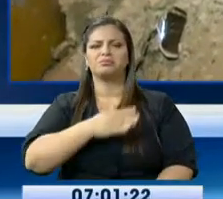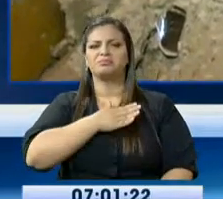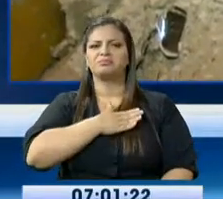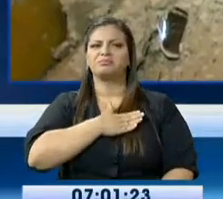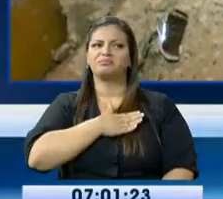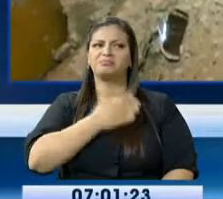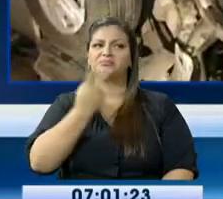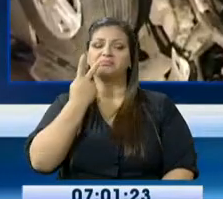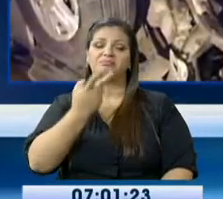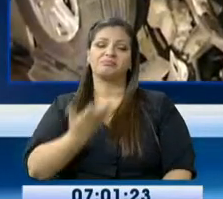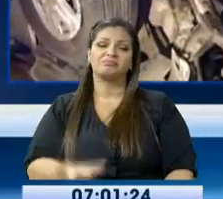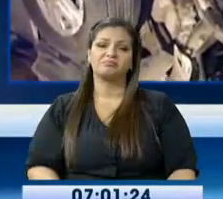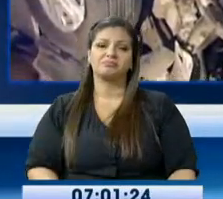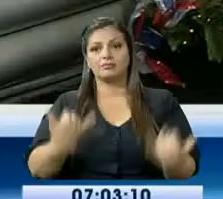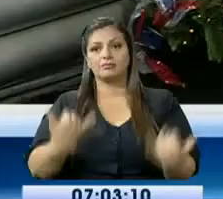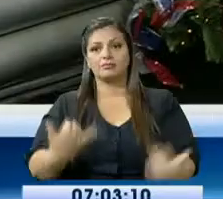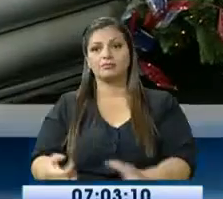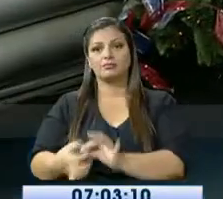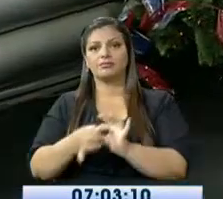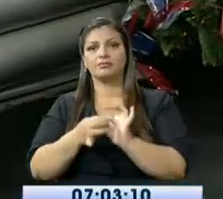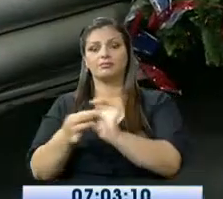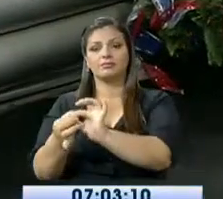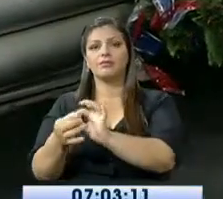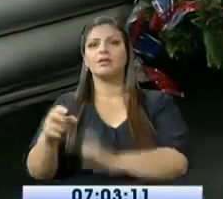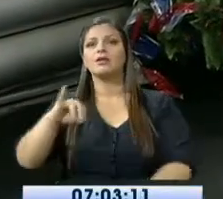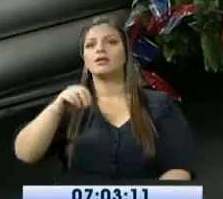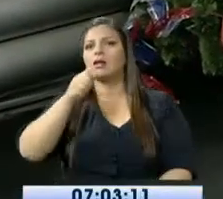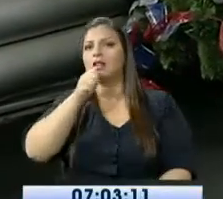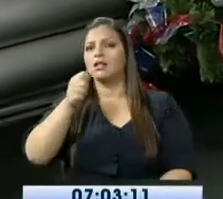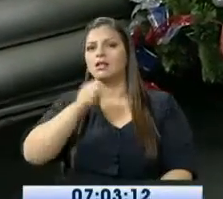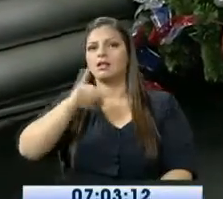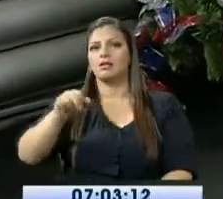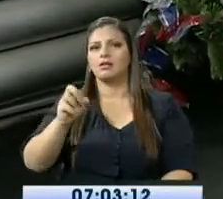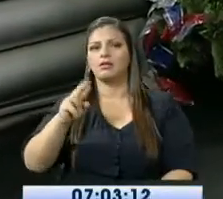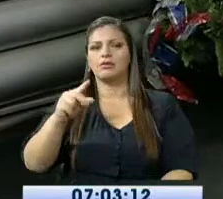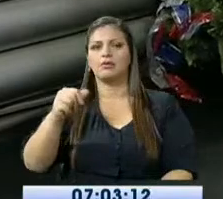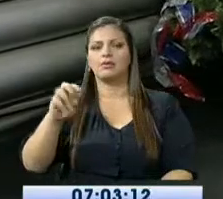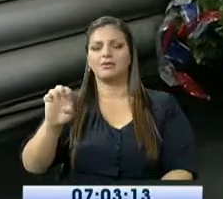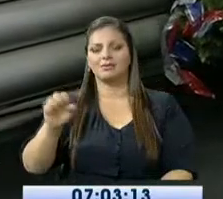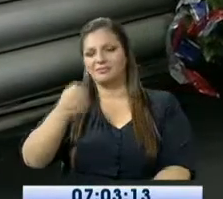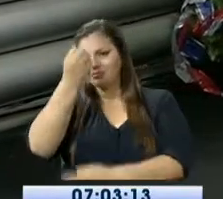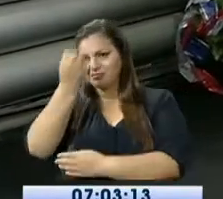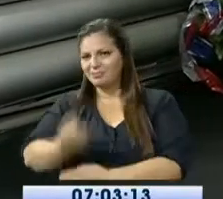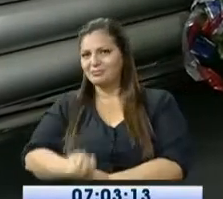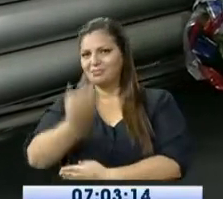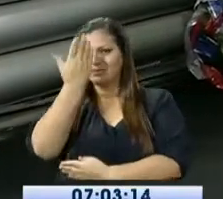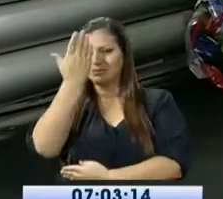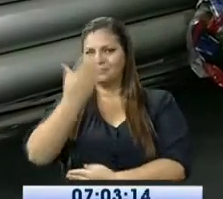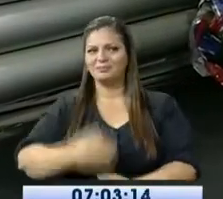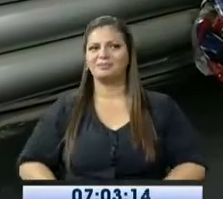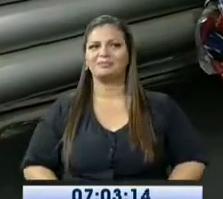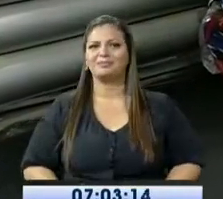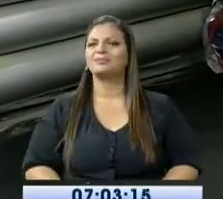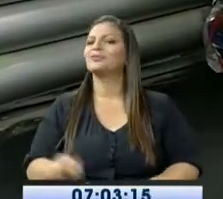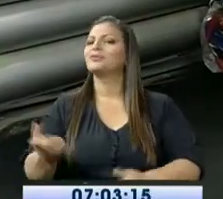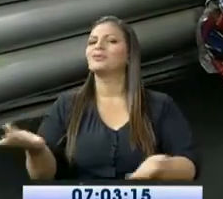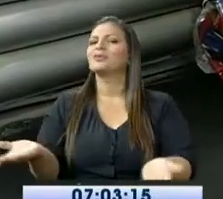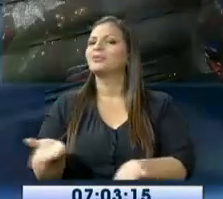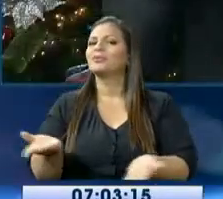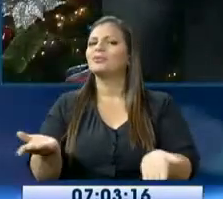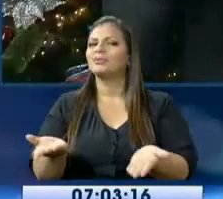Bueno, las investigaciones dirán qué pasó, Luisa. Aquí le damos, Enrique, la más cordial bienvenida. Buenos días, mi querido Jorge. ¿Dónde te